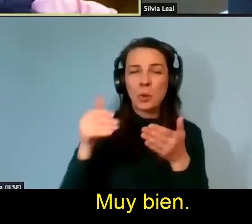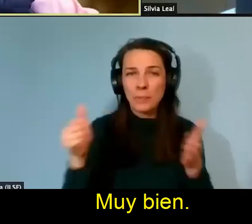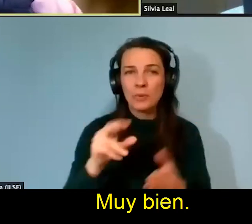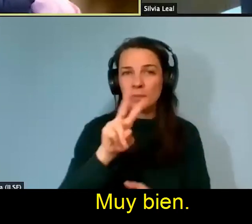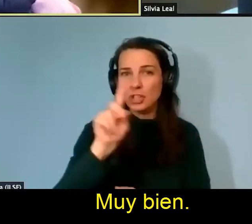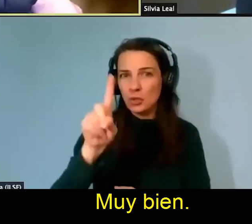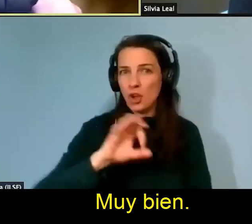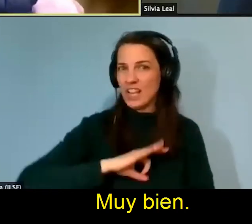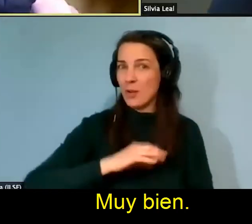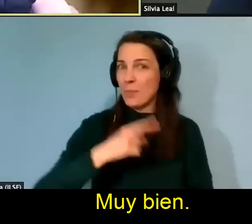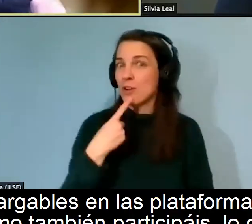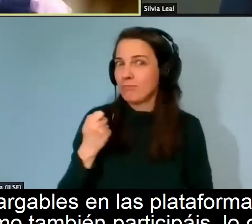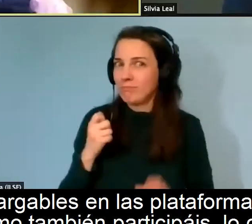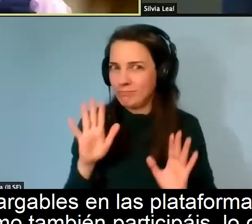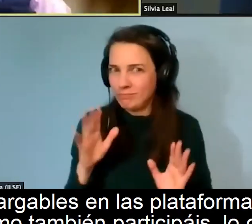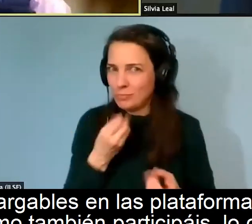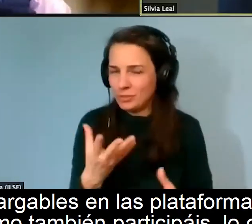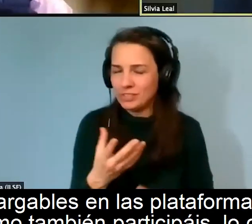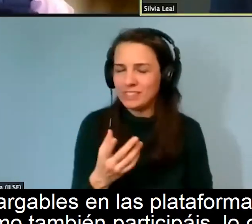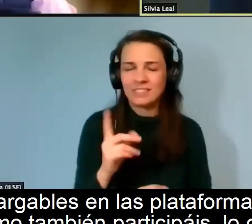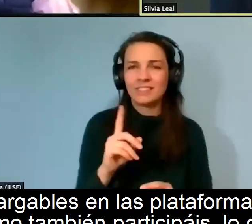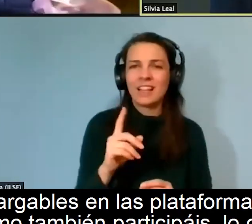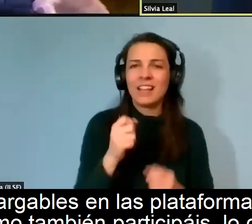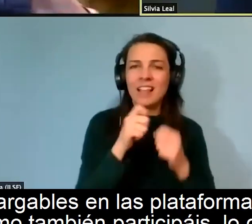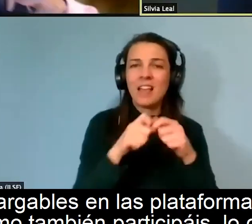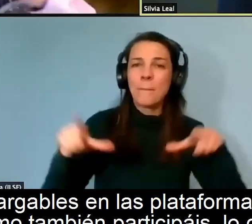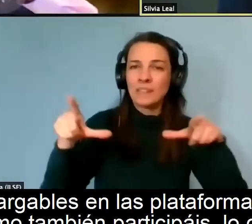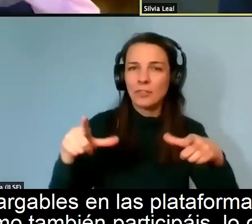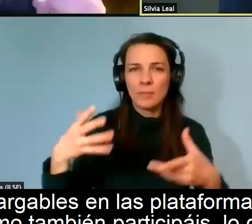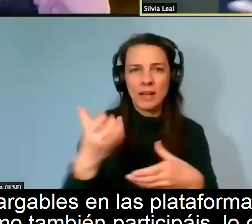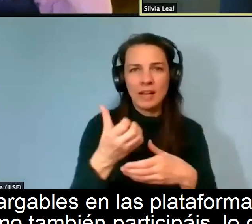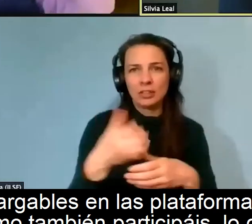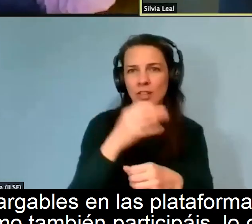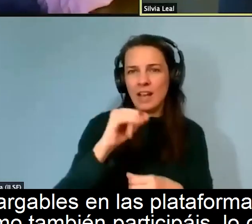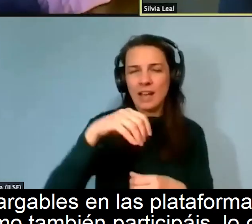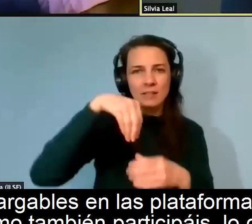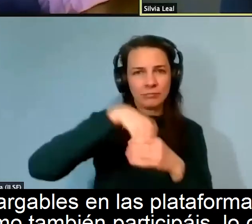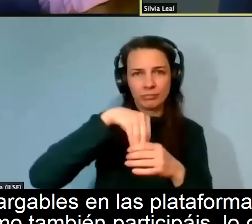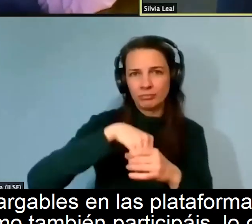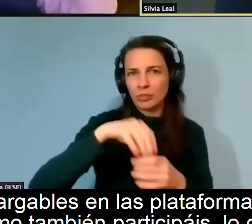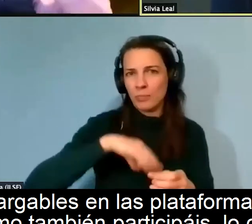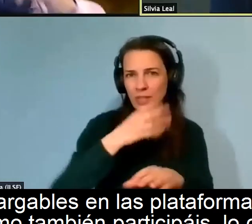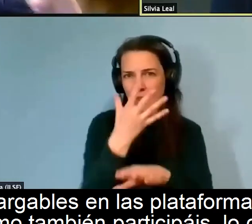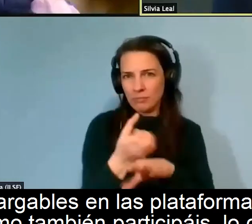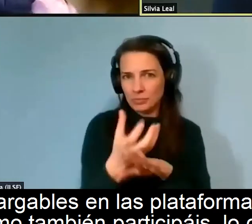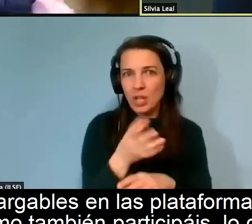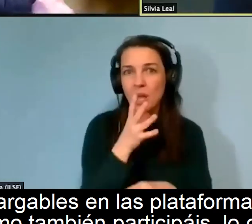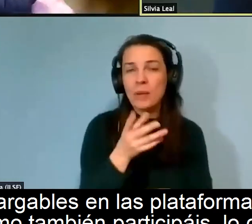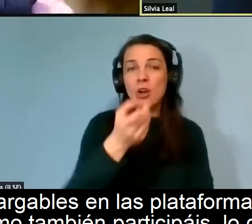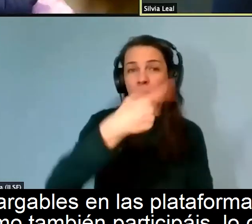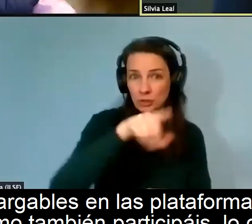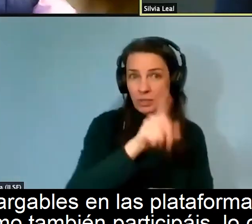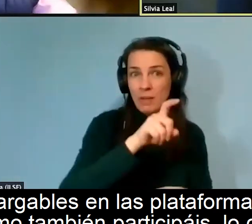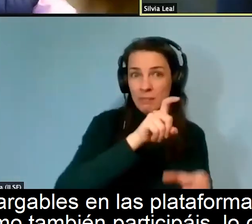Muy bien. Y estarán descargables en todas las plataformas típicas, Spotify, etcétera, pero como vosotros también